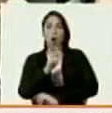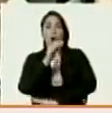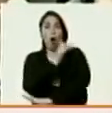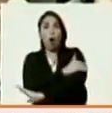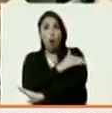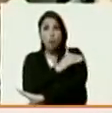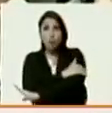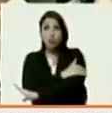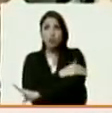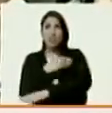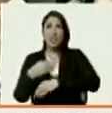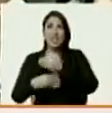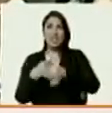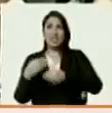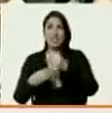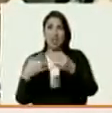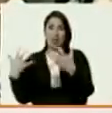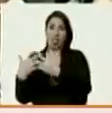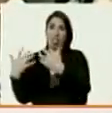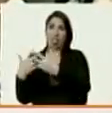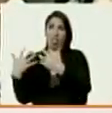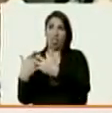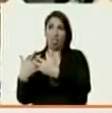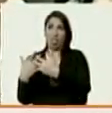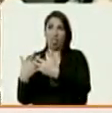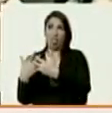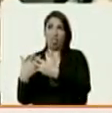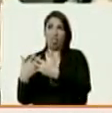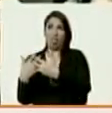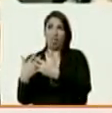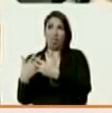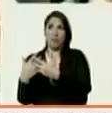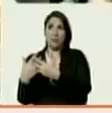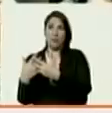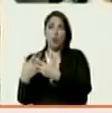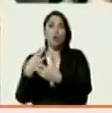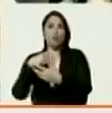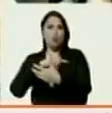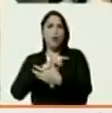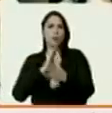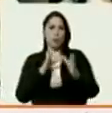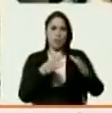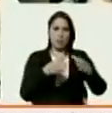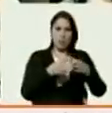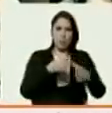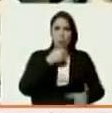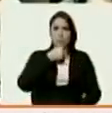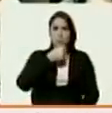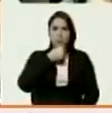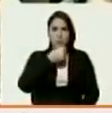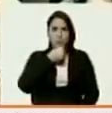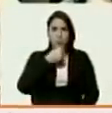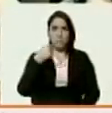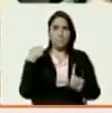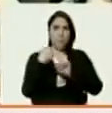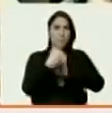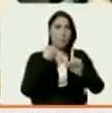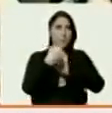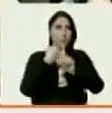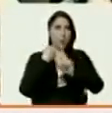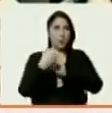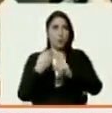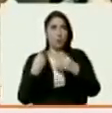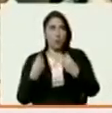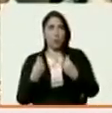oposición generaron hechos de violencia en donde justamente parte de nuestro equipo fue agredido. Me gustaría conocer cómo califica la